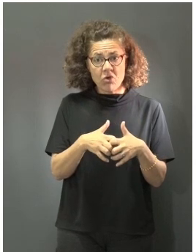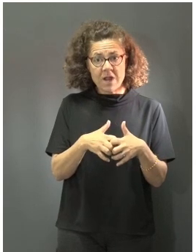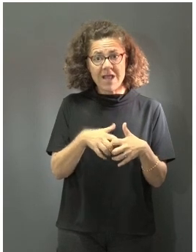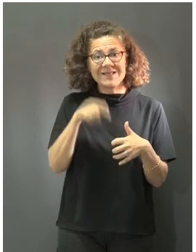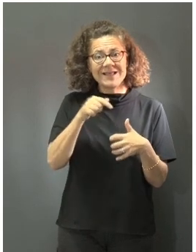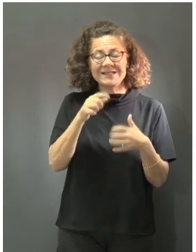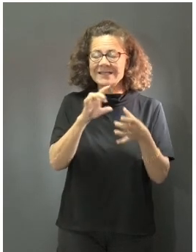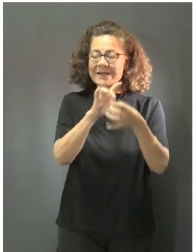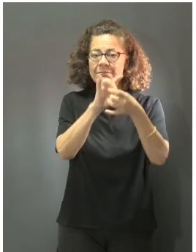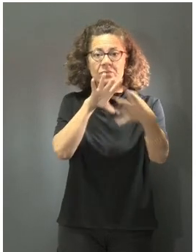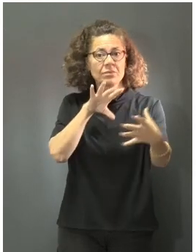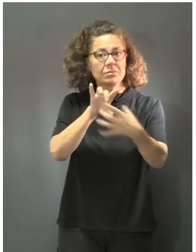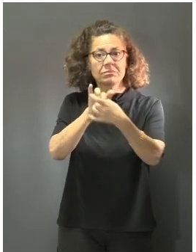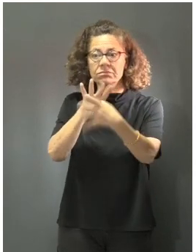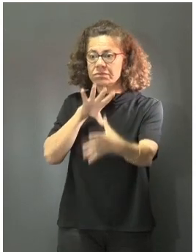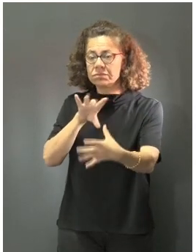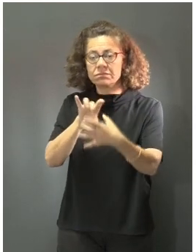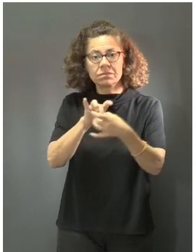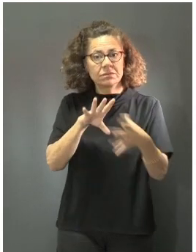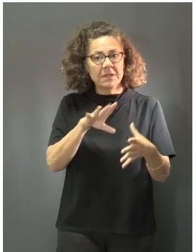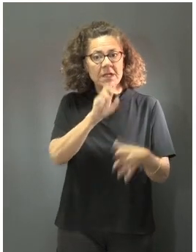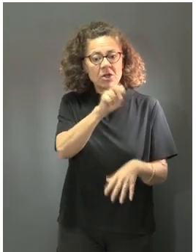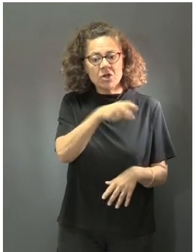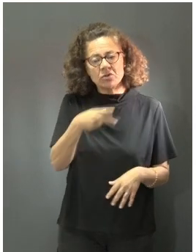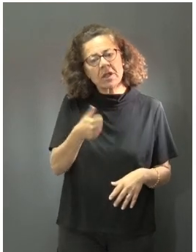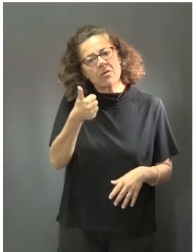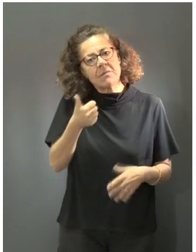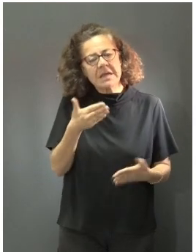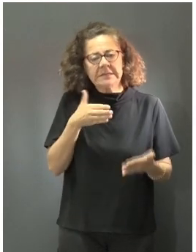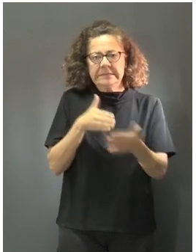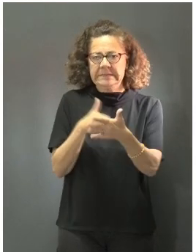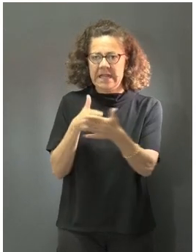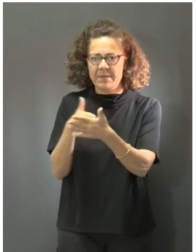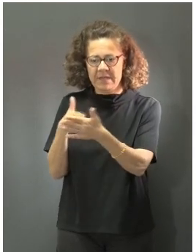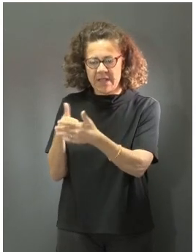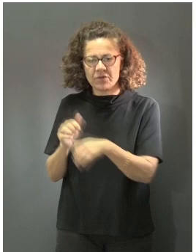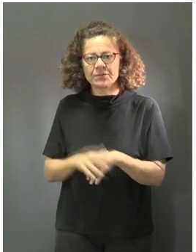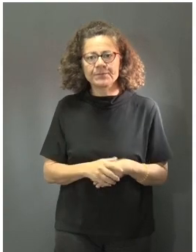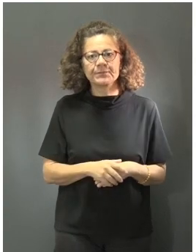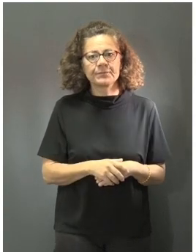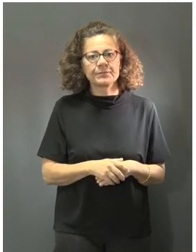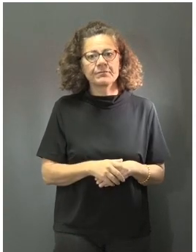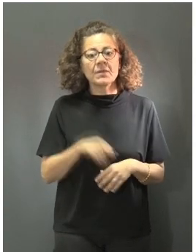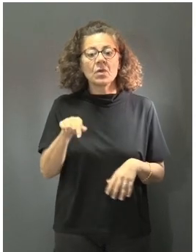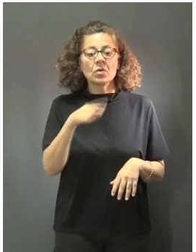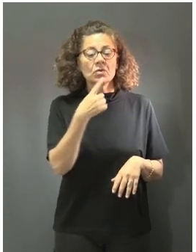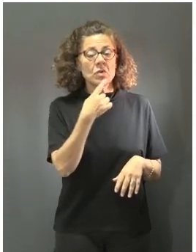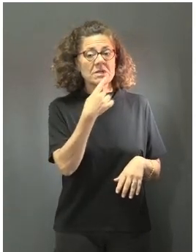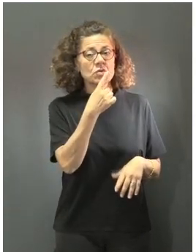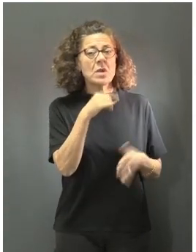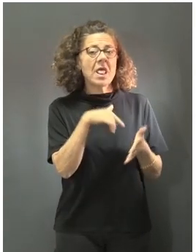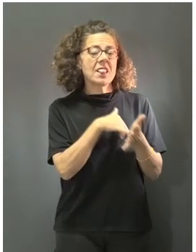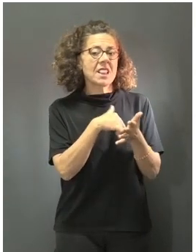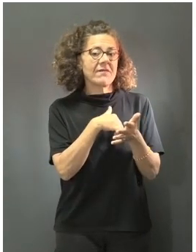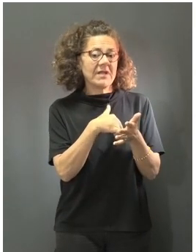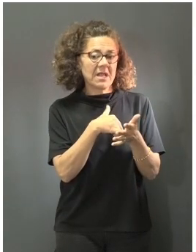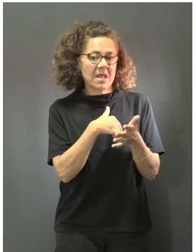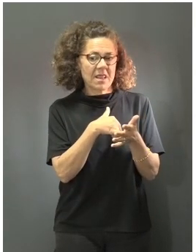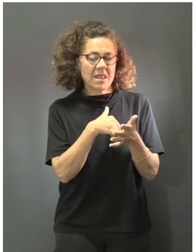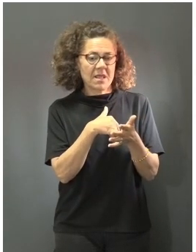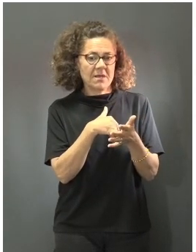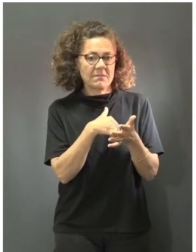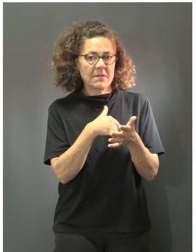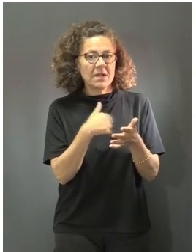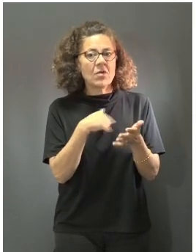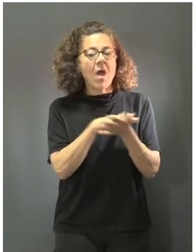esa desconexión, pues los resultados son más limitados, claro. Has mencionado una debilidad.